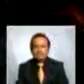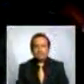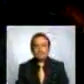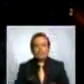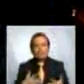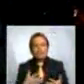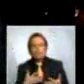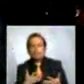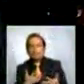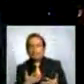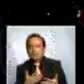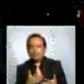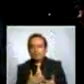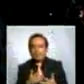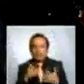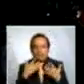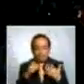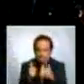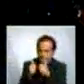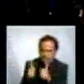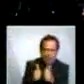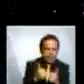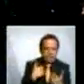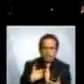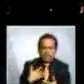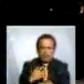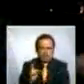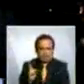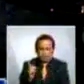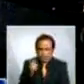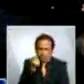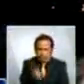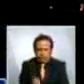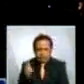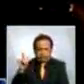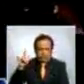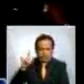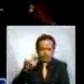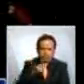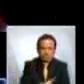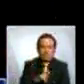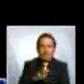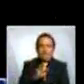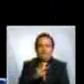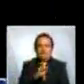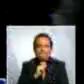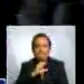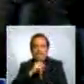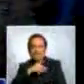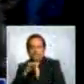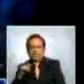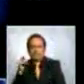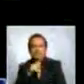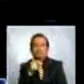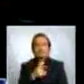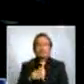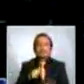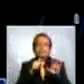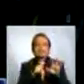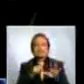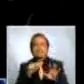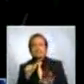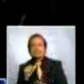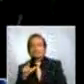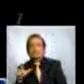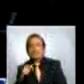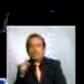Bien, bien, Paola, Sebastián. Mira, acabamos de aterrizar del avión de la FACH, de la Fuerza Aérea, el Boeing 767, que nos